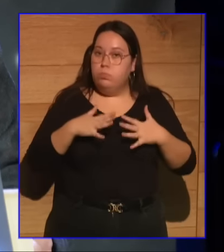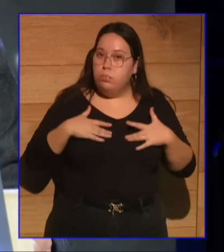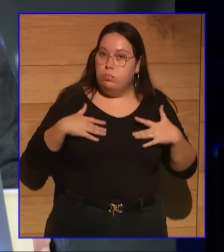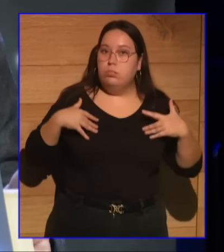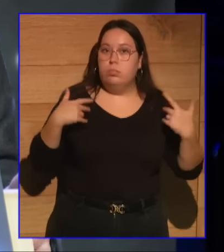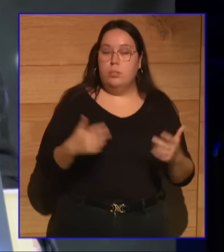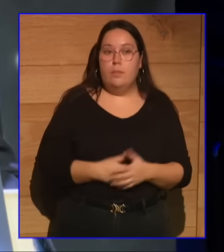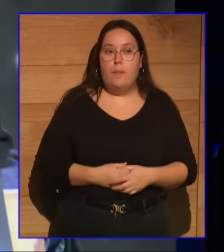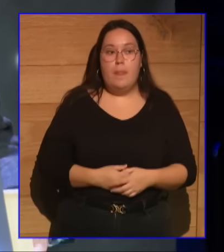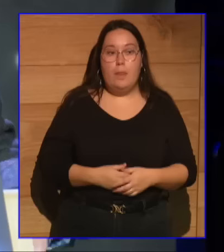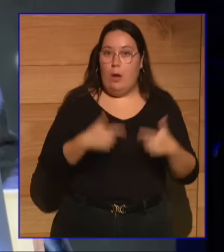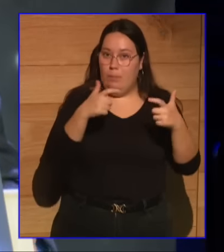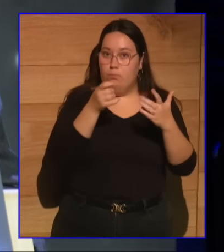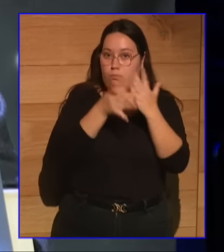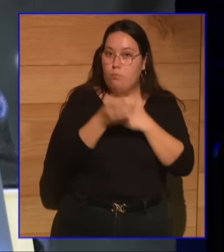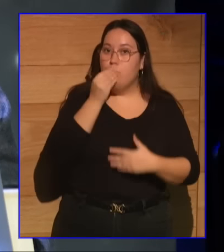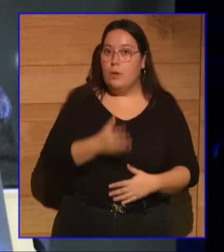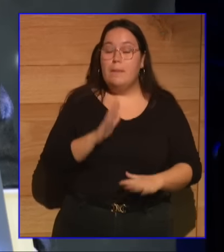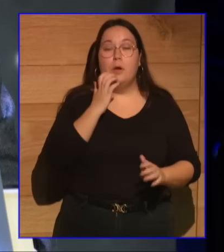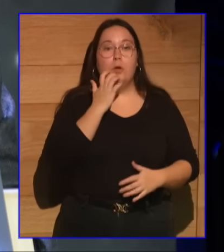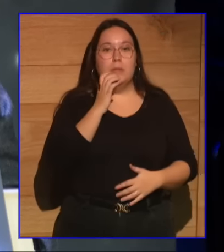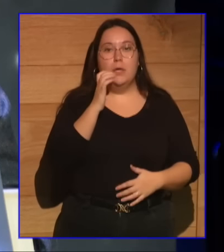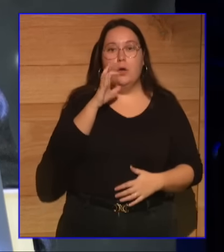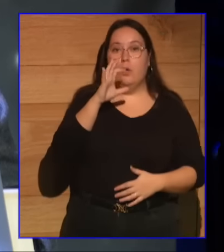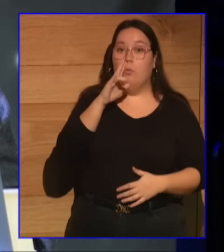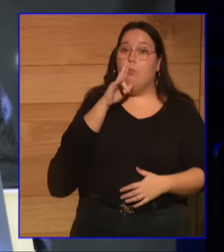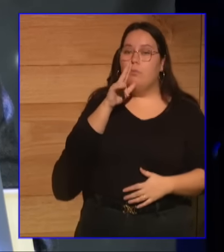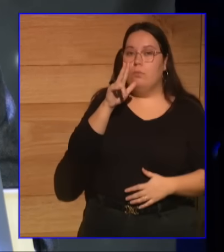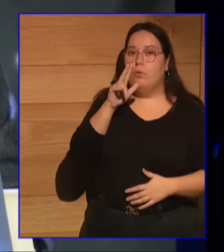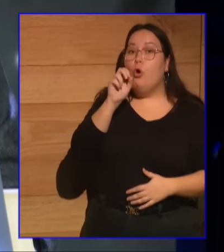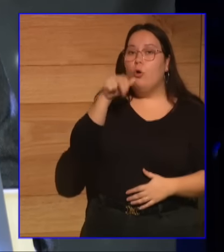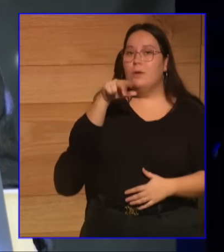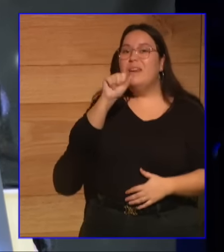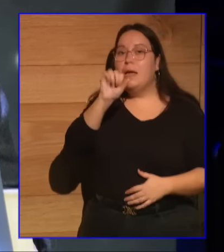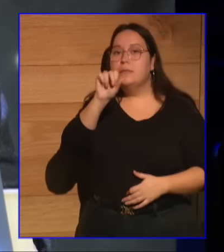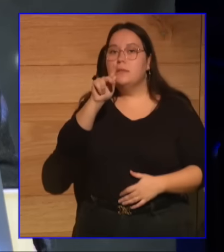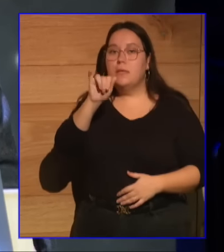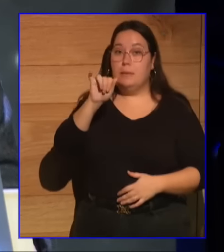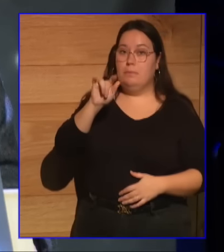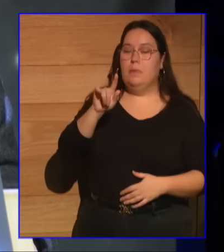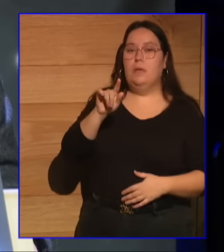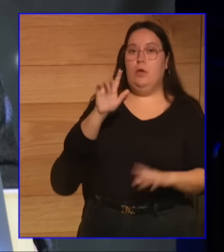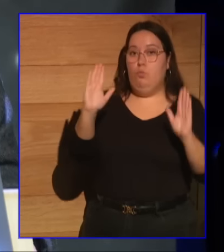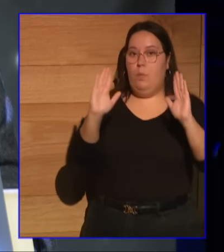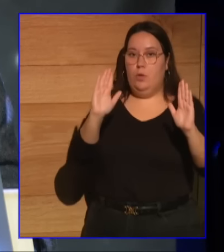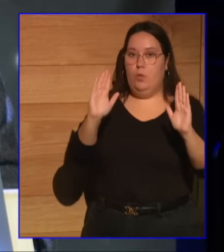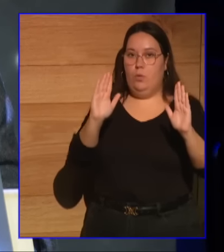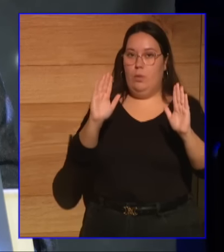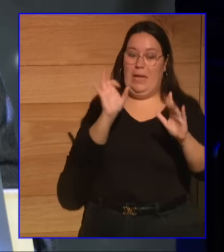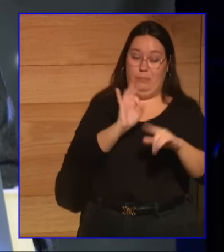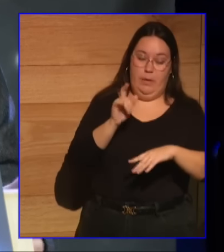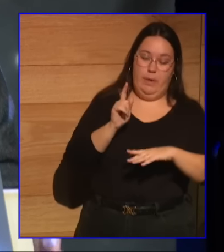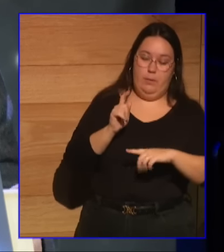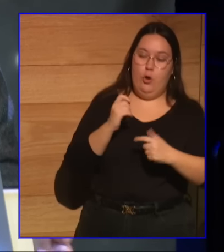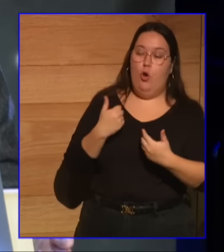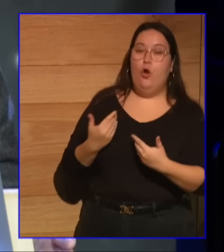categoría, pero, por ejemplo, si pensamos en Polanski, alguien a quien en un momento dado parece ser que le ofreció el propio Spielberg la